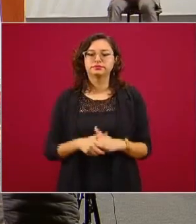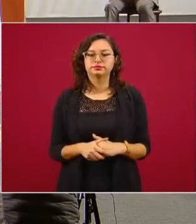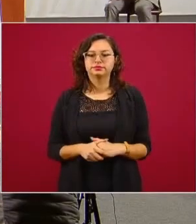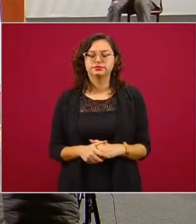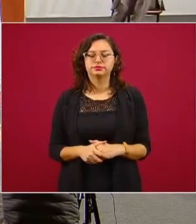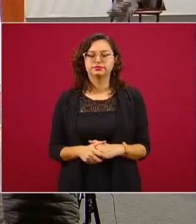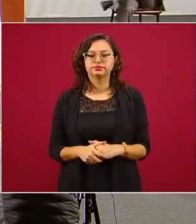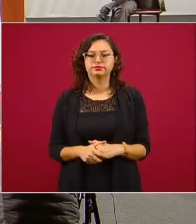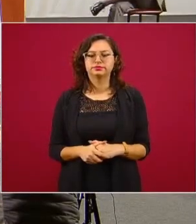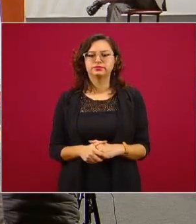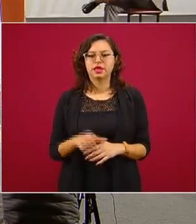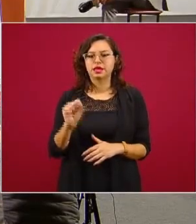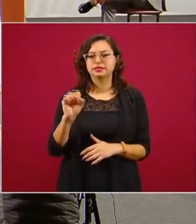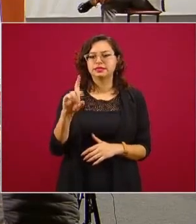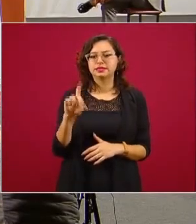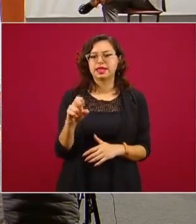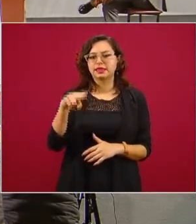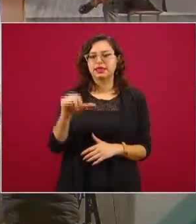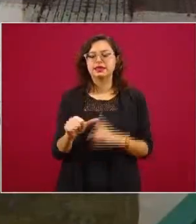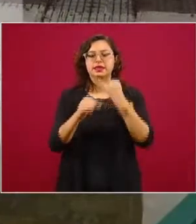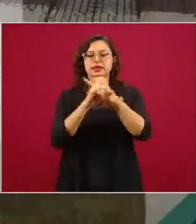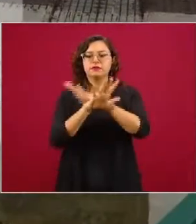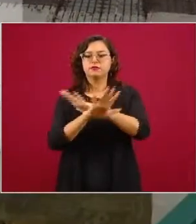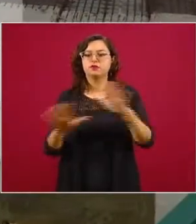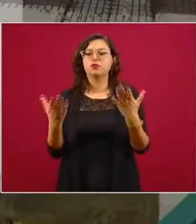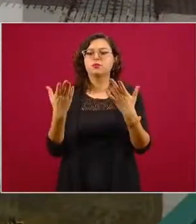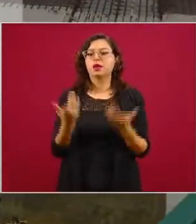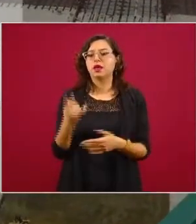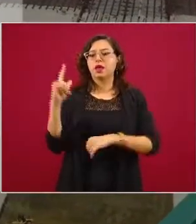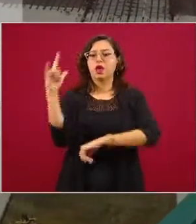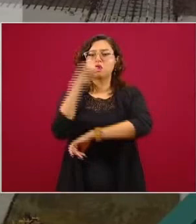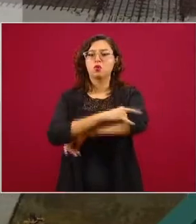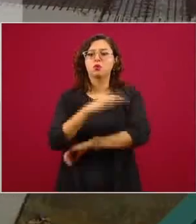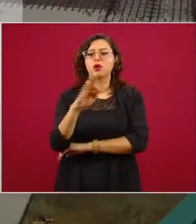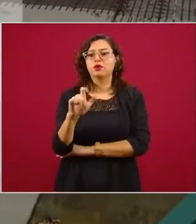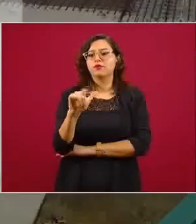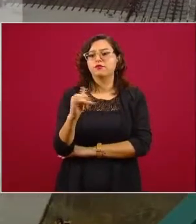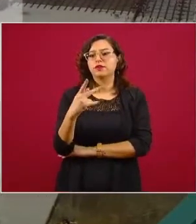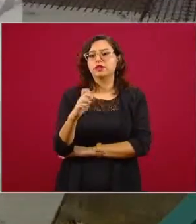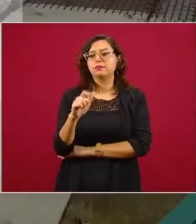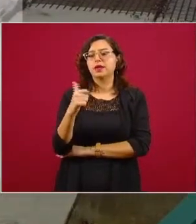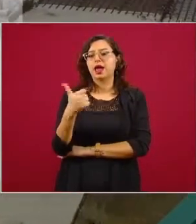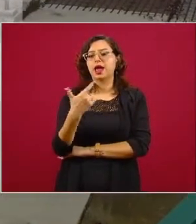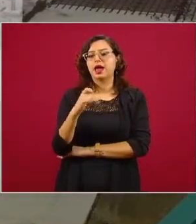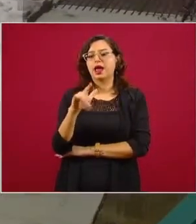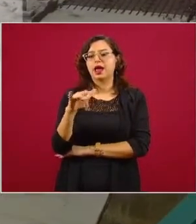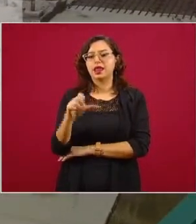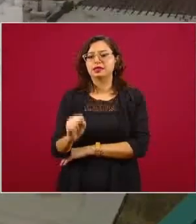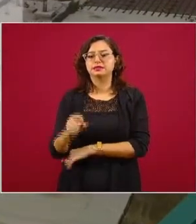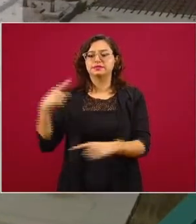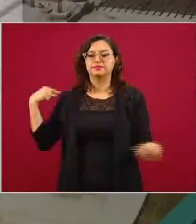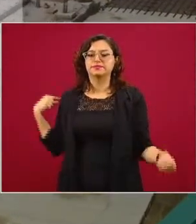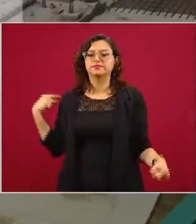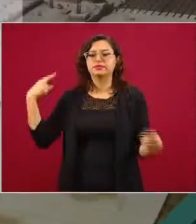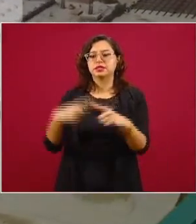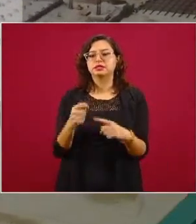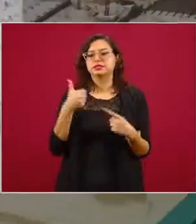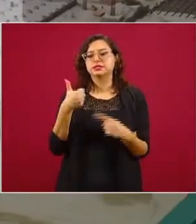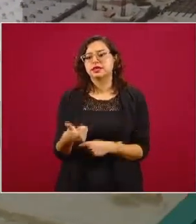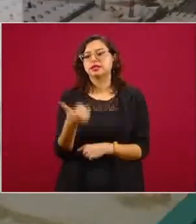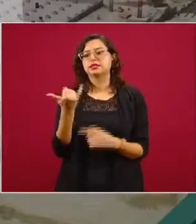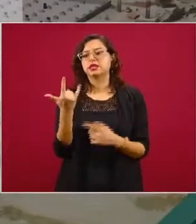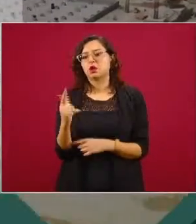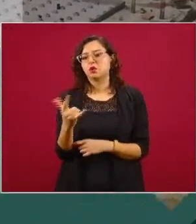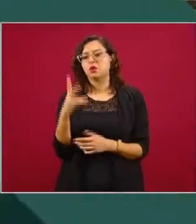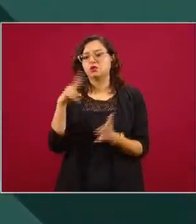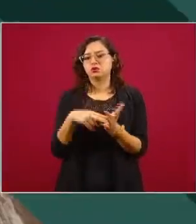La Secretaría de la Defensa Nacional informa los avances en la construcción del Aeropuerto Internacional Felipe Ángeles al 6 de julio de